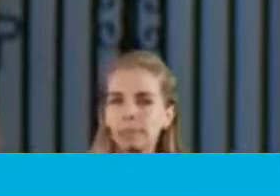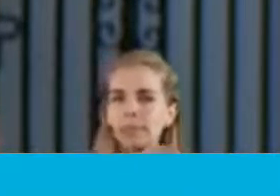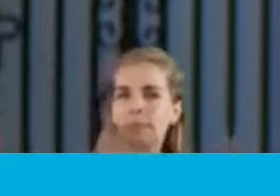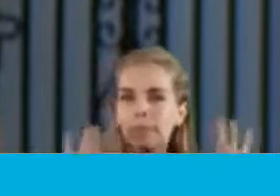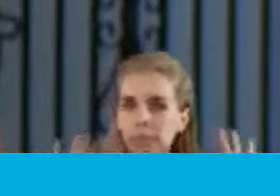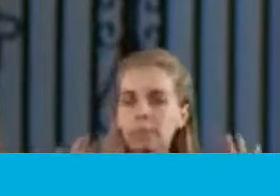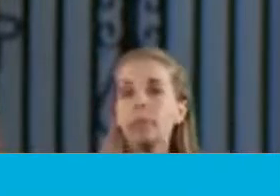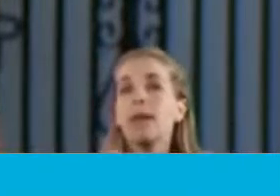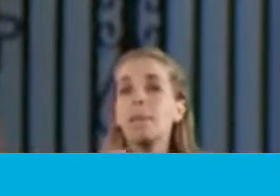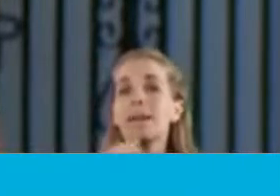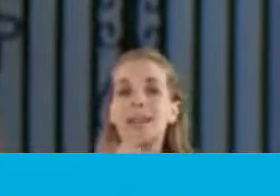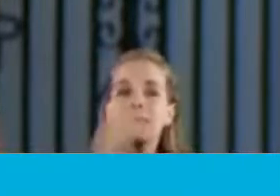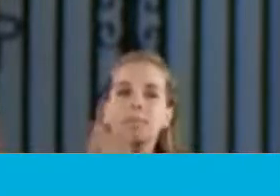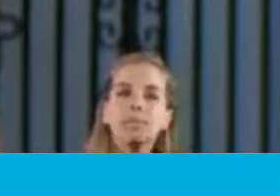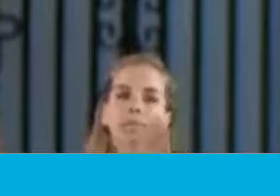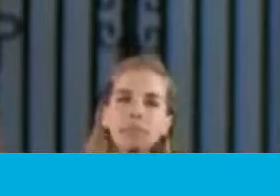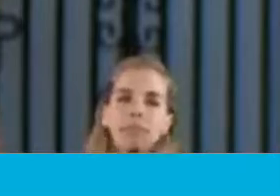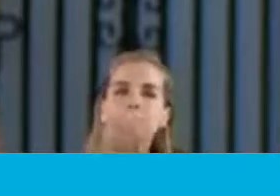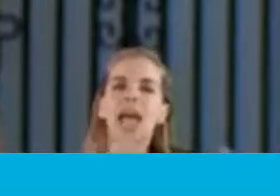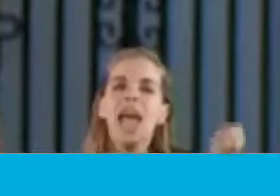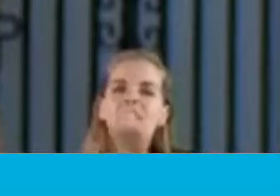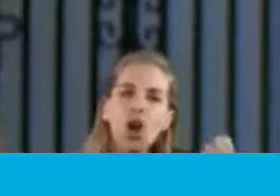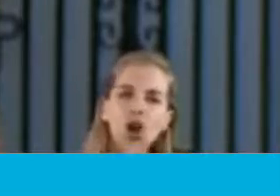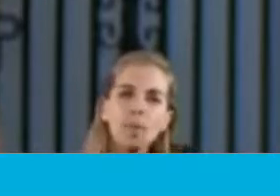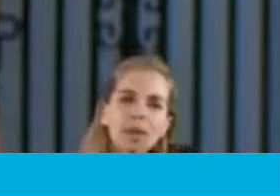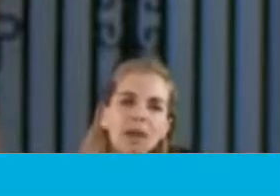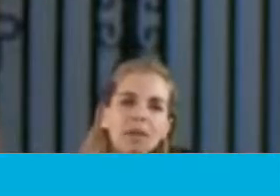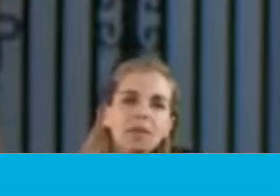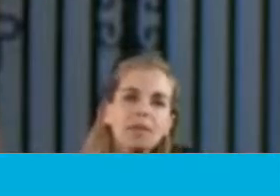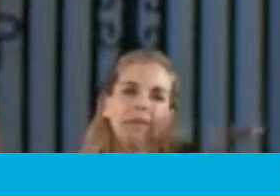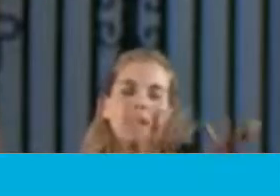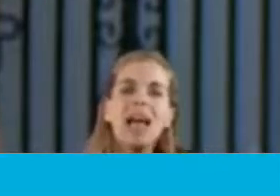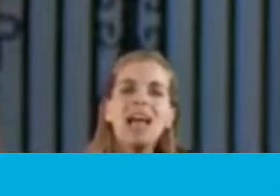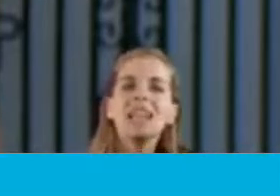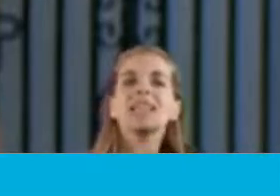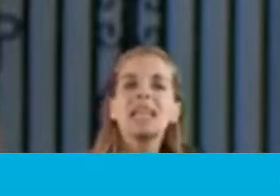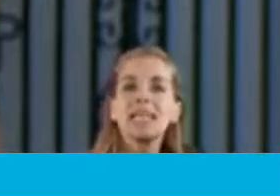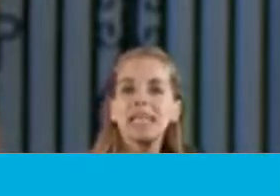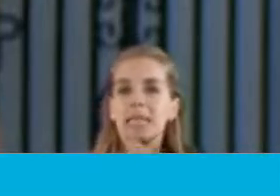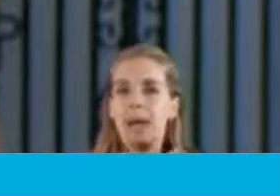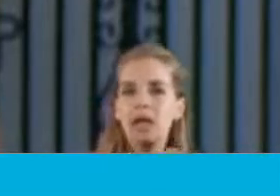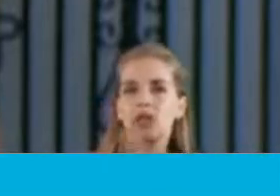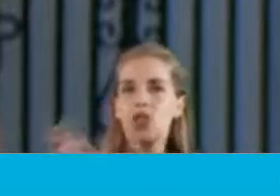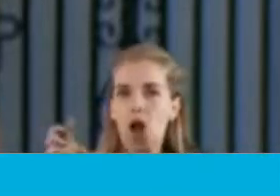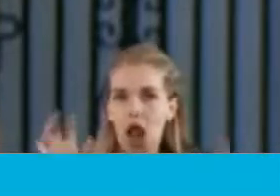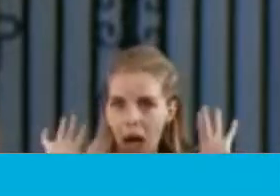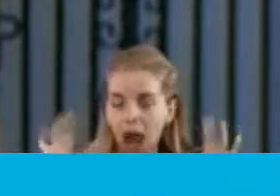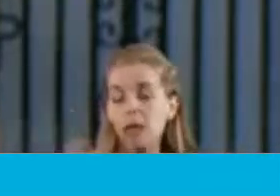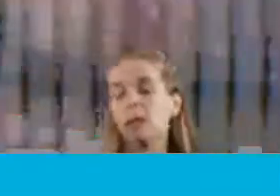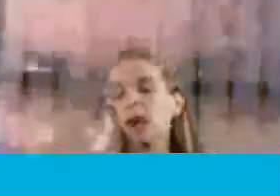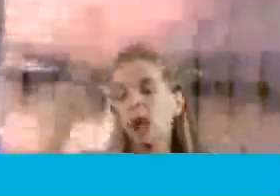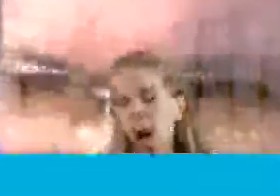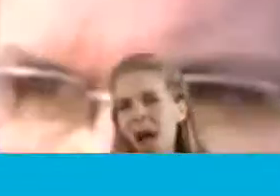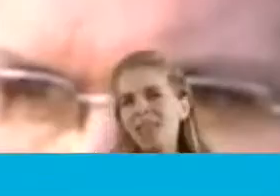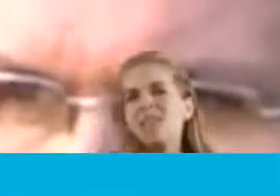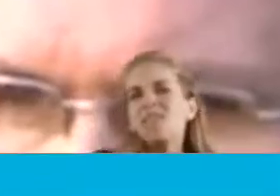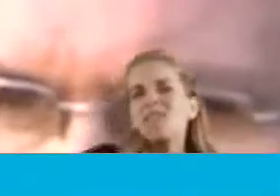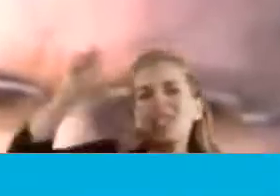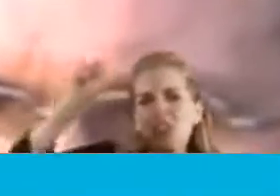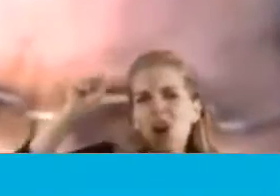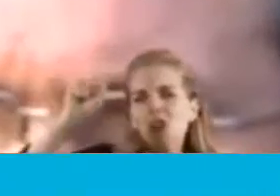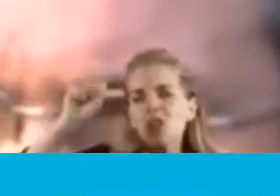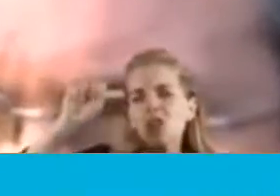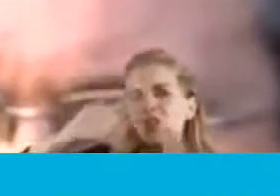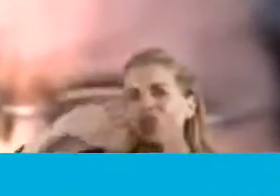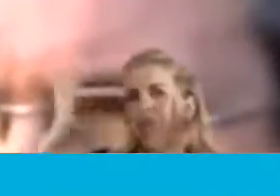hoy son escasas y hace más difícil la acumulación de reservas. La inflación que se despliega en todo el mundo daña